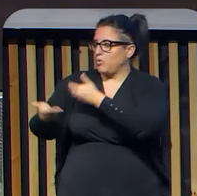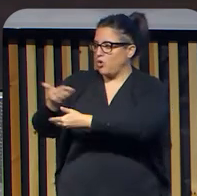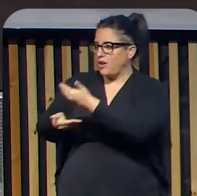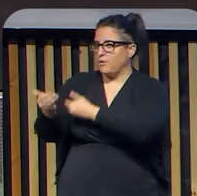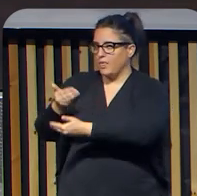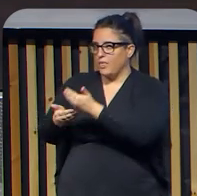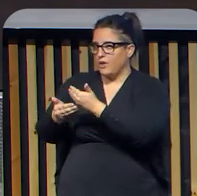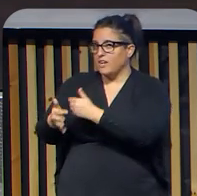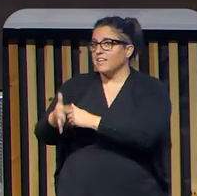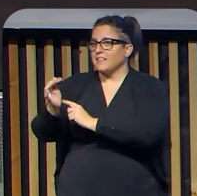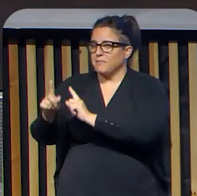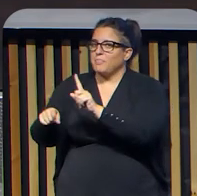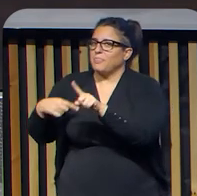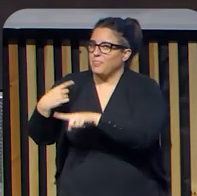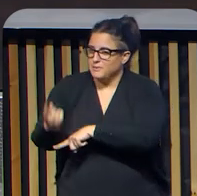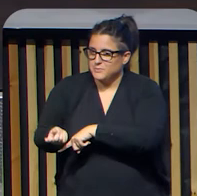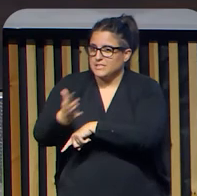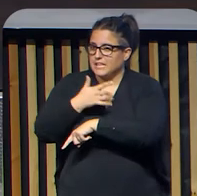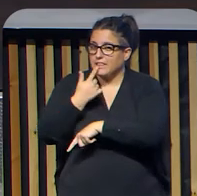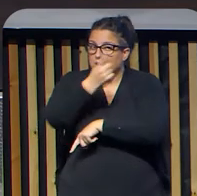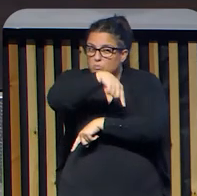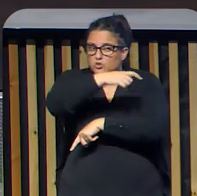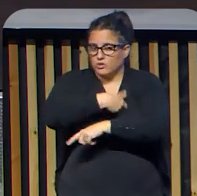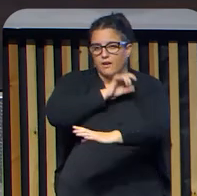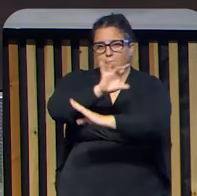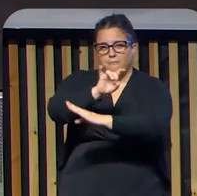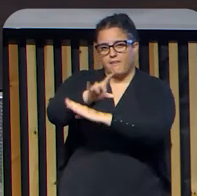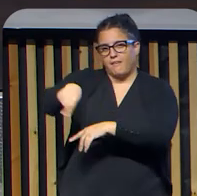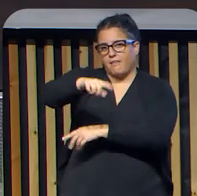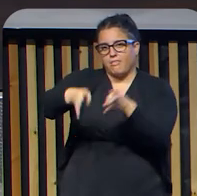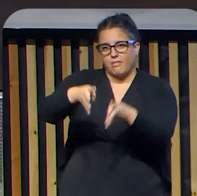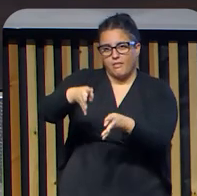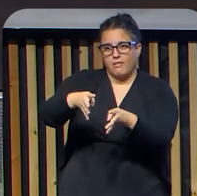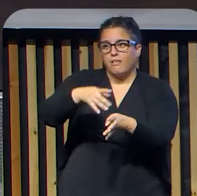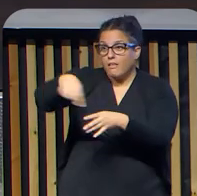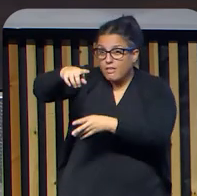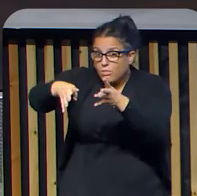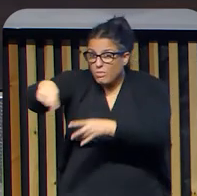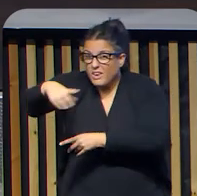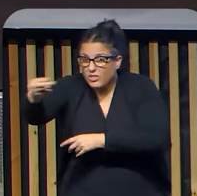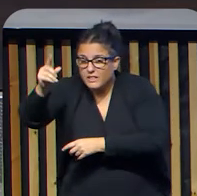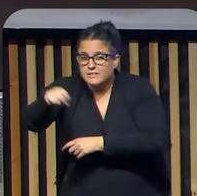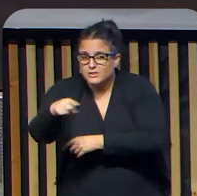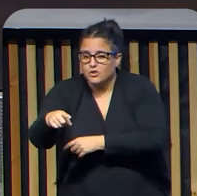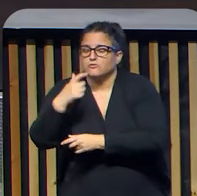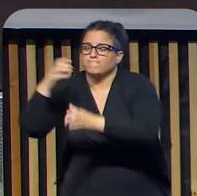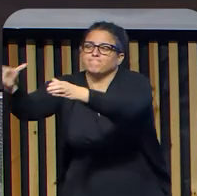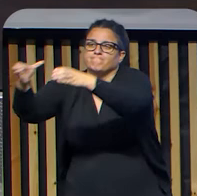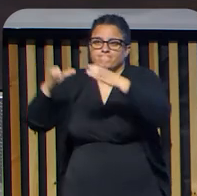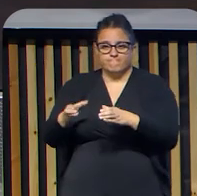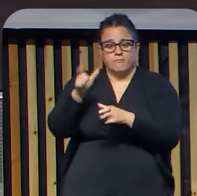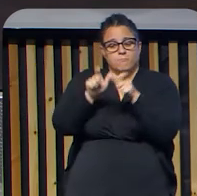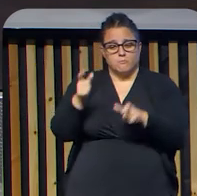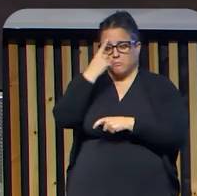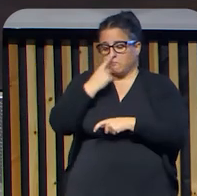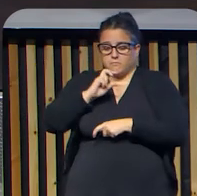ciudadanos elegidos al azar de diferentes perfiles situaciones etcétera y cuando llega el resultado de lo que tú creías